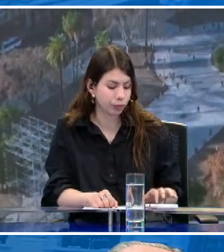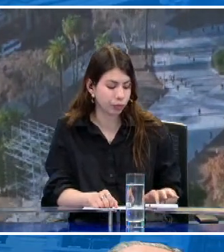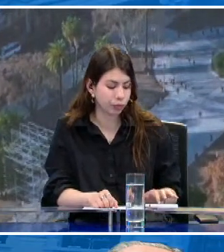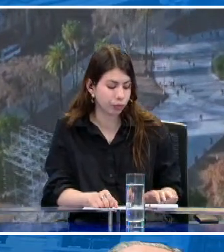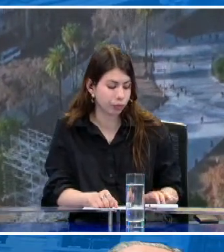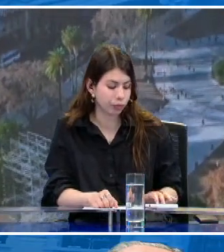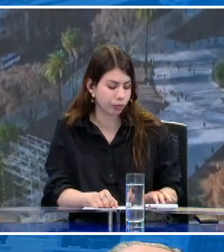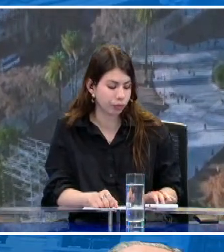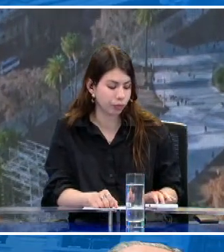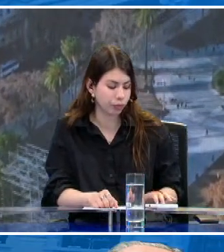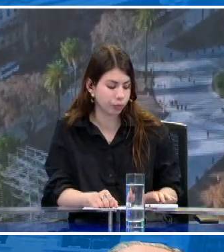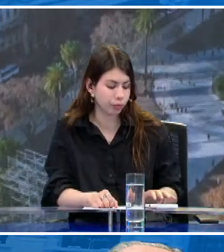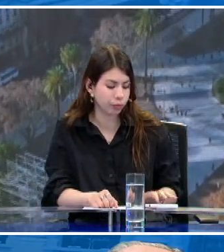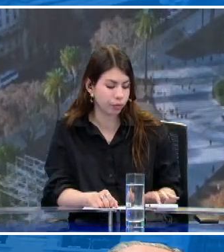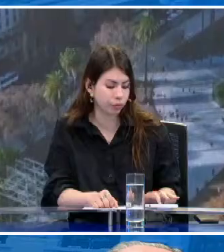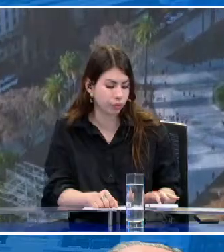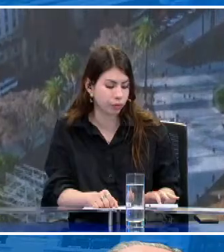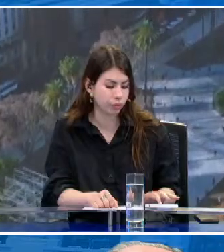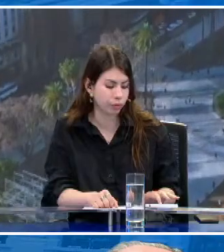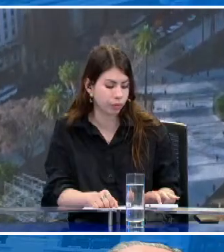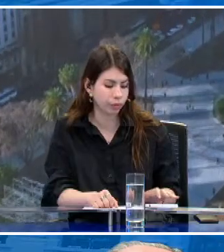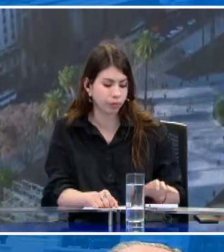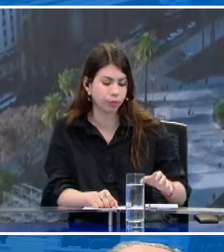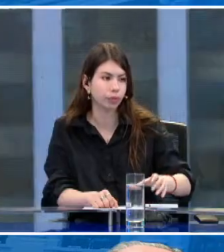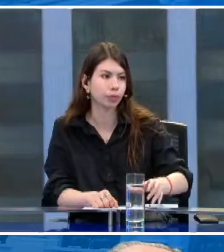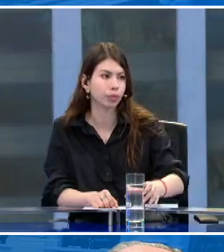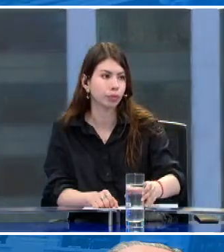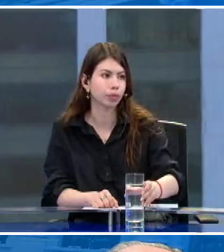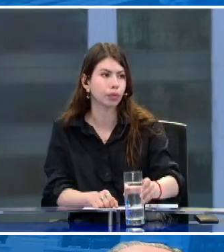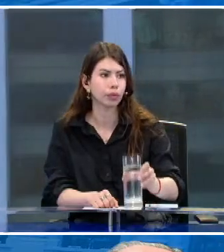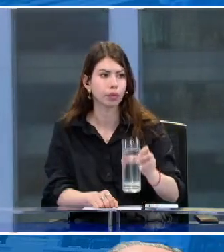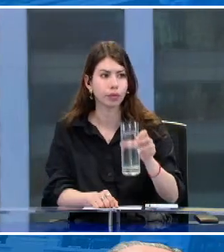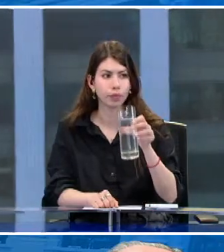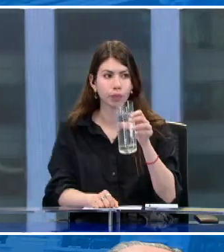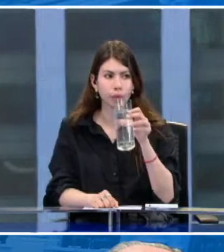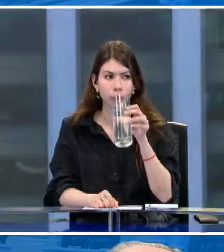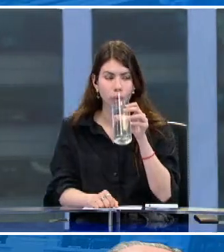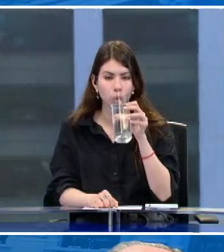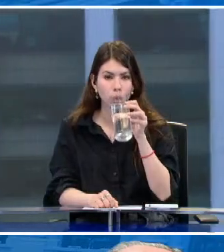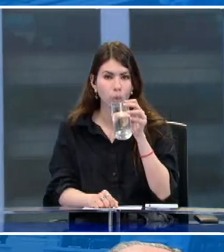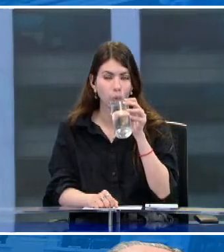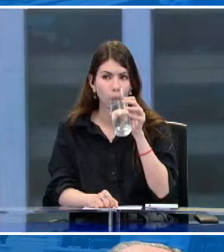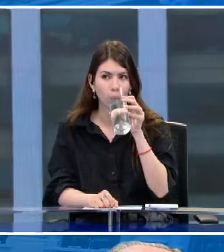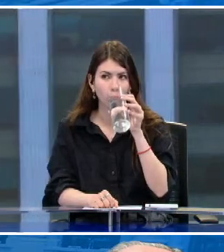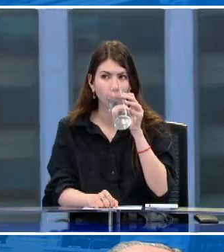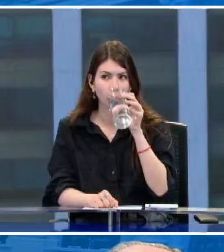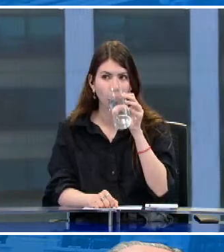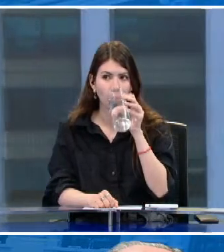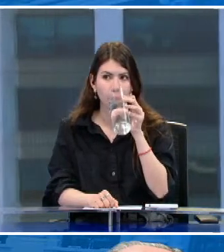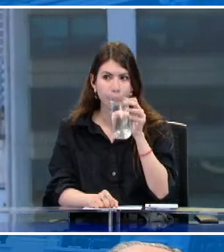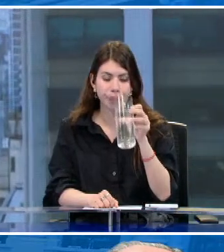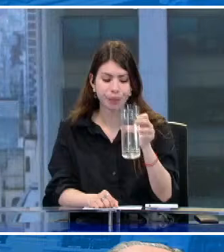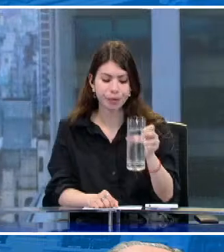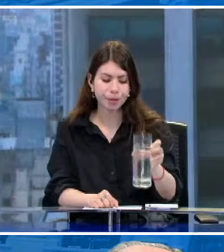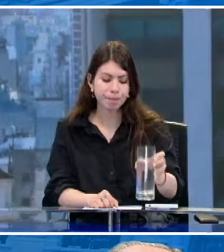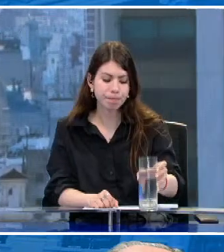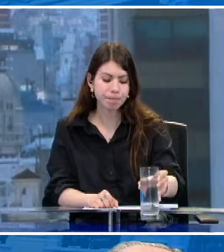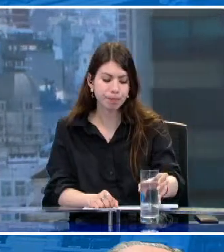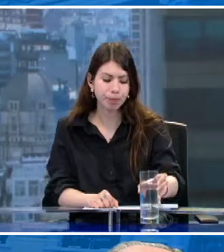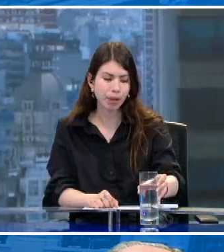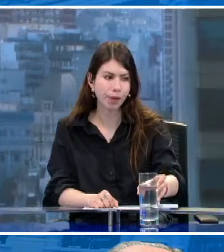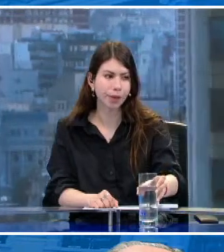tiene, si es opositor, uno tiene ganas de avanzar frontalmente, obviamente el rol del opositor es que se paguen